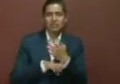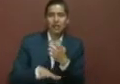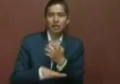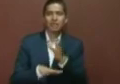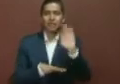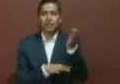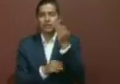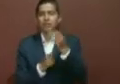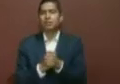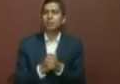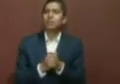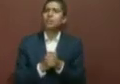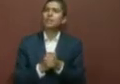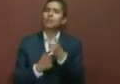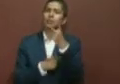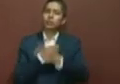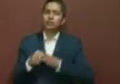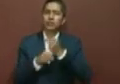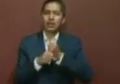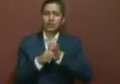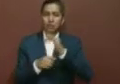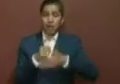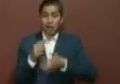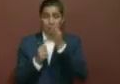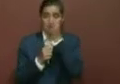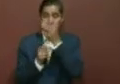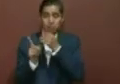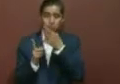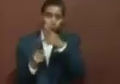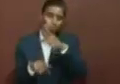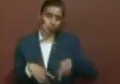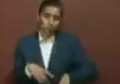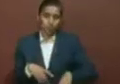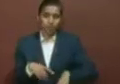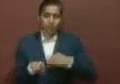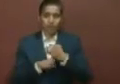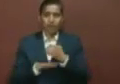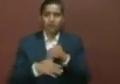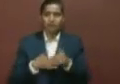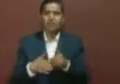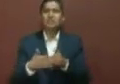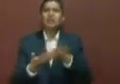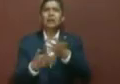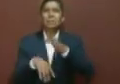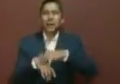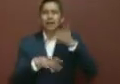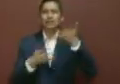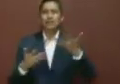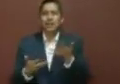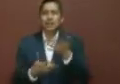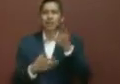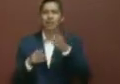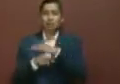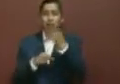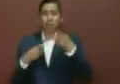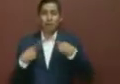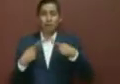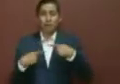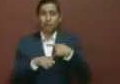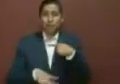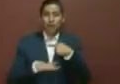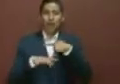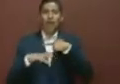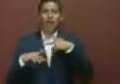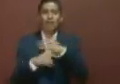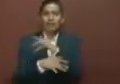y a la Federación. Pero en sus 2 años que le quedan, a usted como gobernador y en el Estado, ¿qué más hay que hacer? ¿Qué harían? Porque la gente de a pie, la gente que anda en la